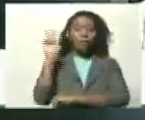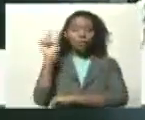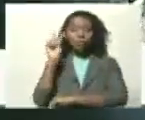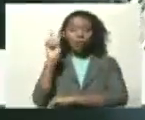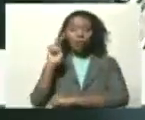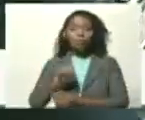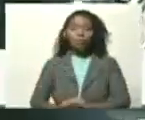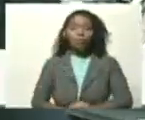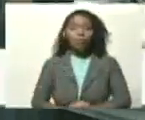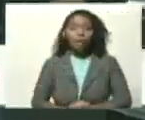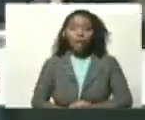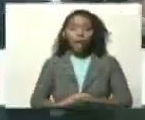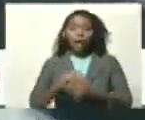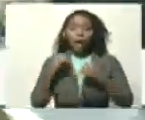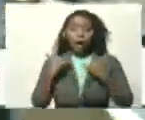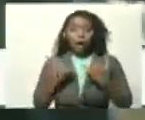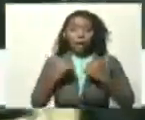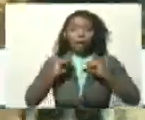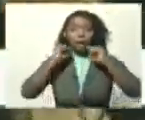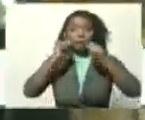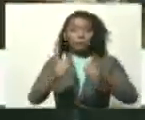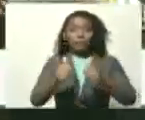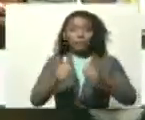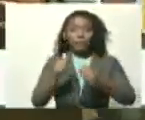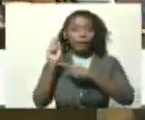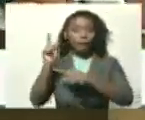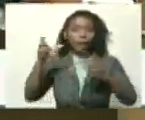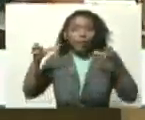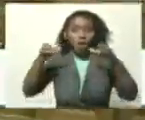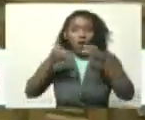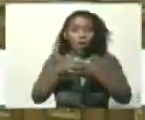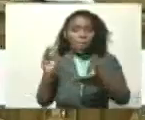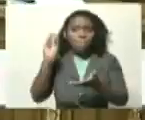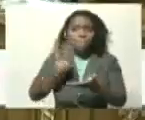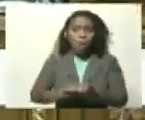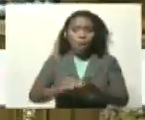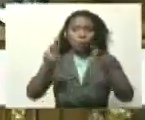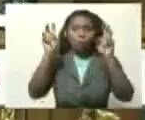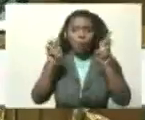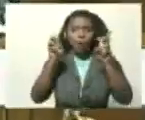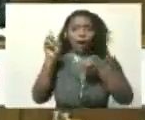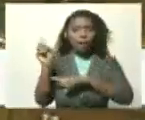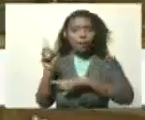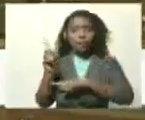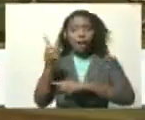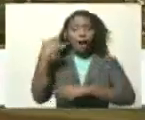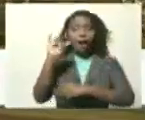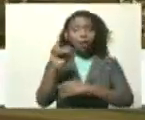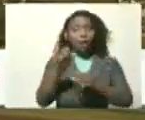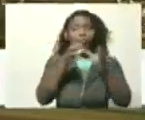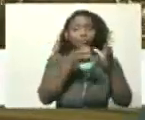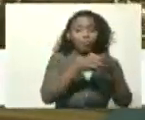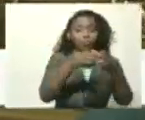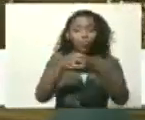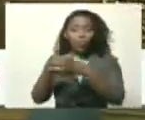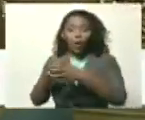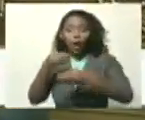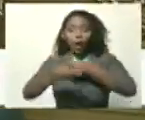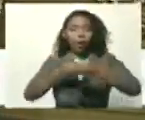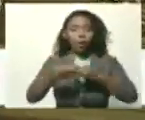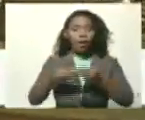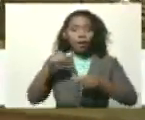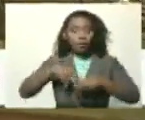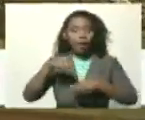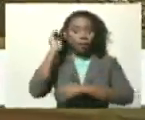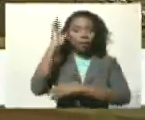venezolano, acaba de iniciar esta sesión de instalación y tendrán cada una de las fracciones que conforman el Parlamento